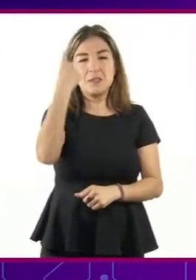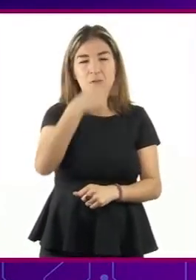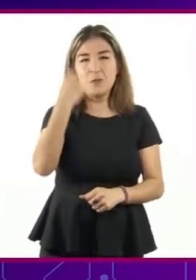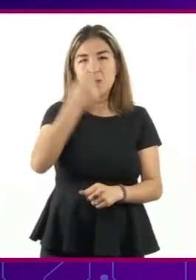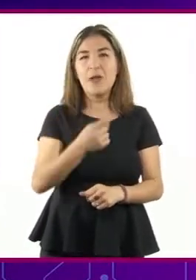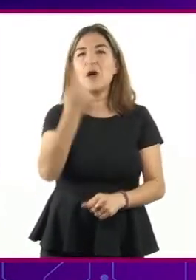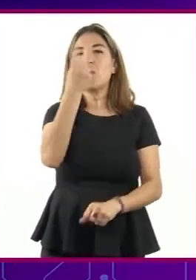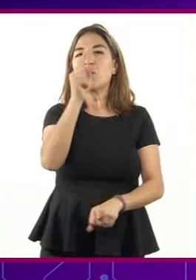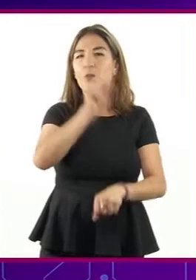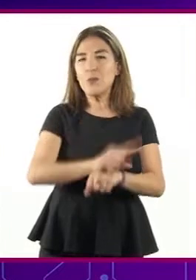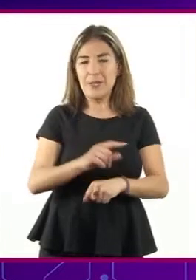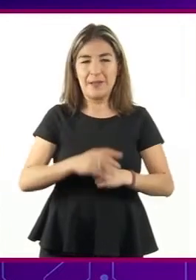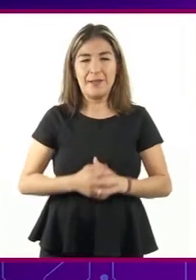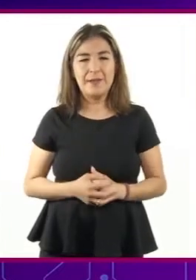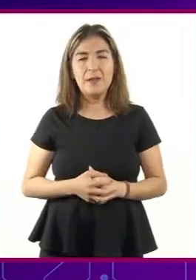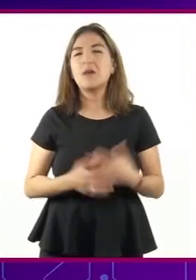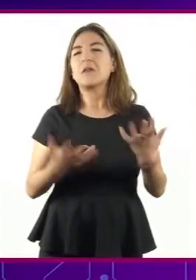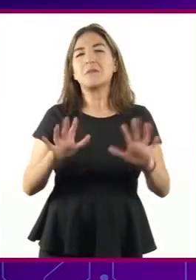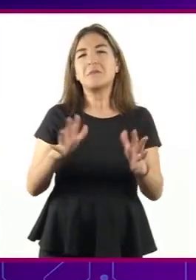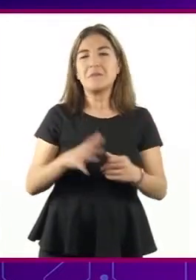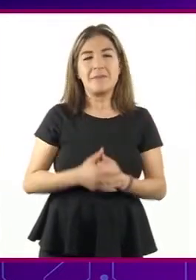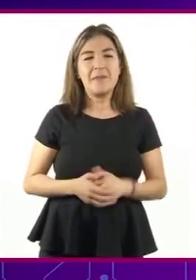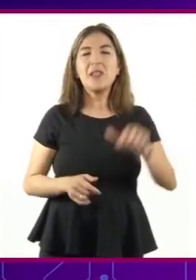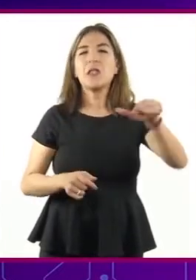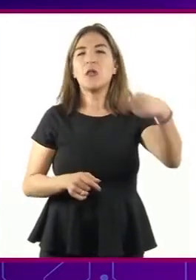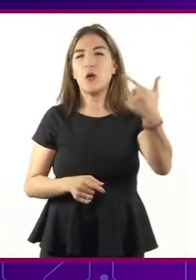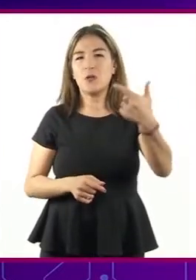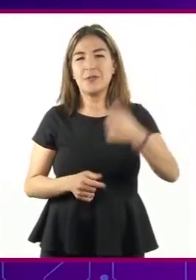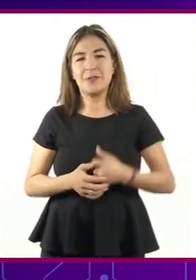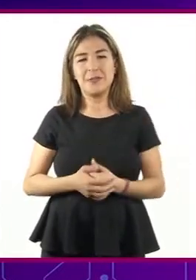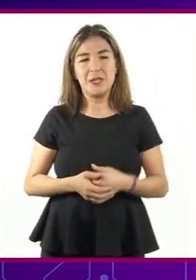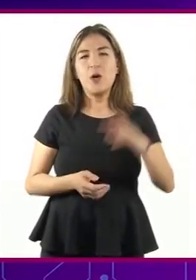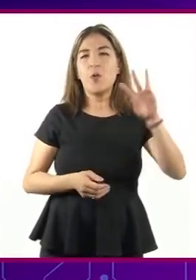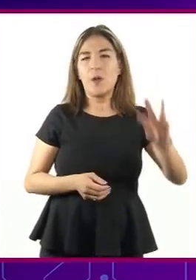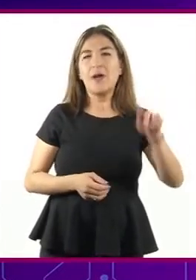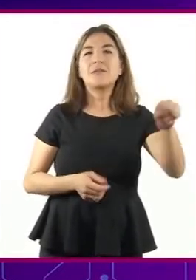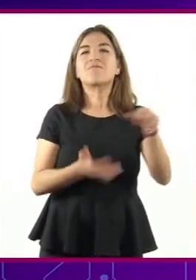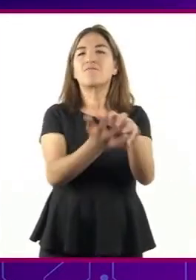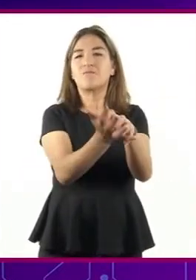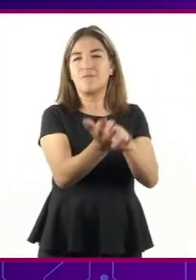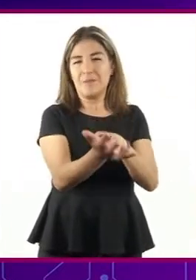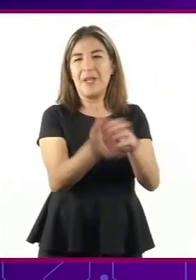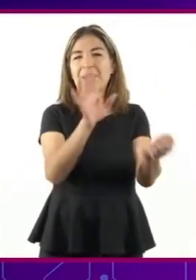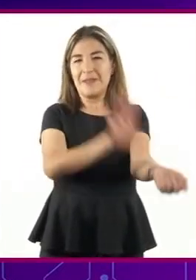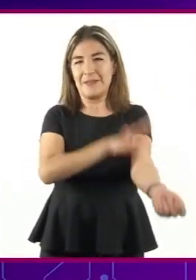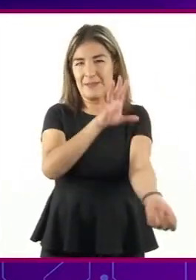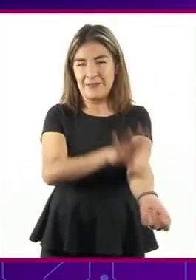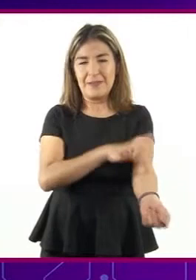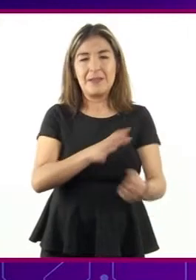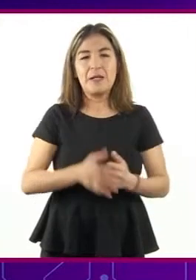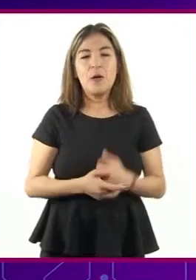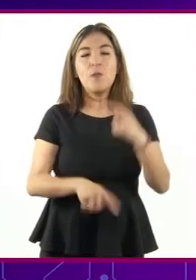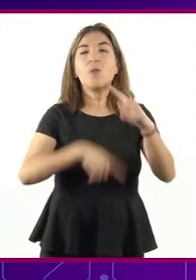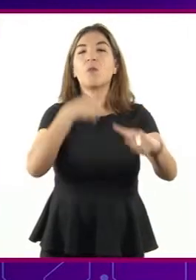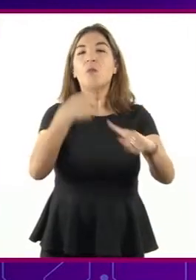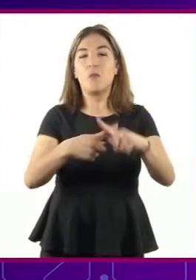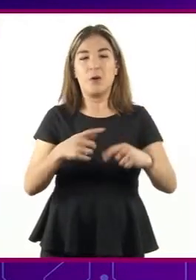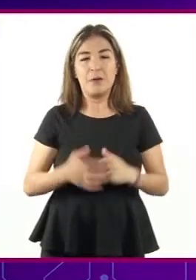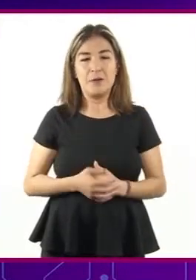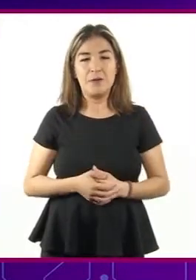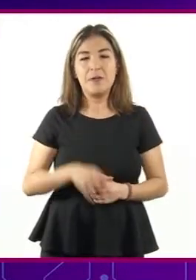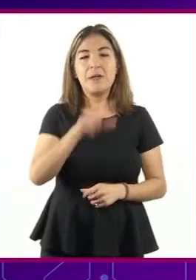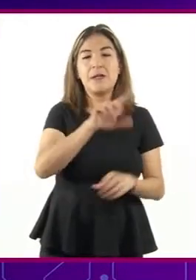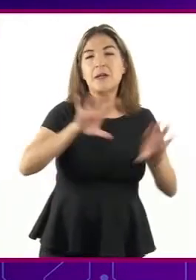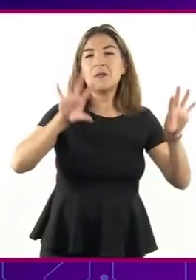al día. Lo consideraremos de 12 watts, es decir, ahorrador de energía. Tenemos que multiplicar los valores del